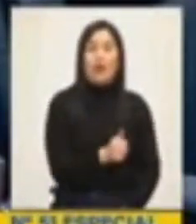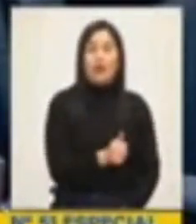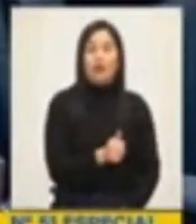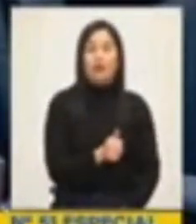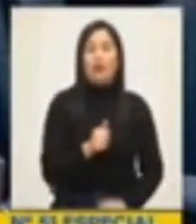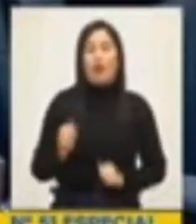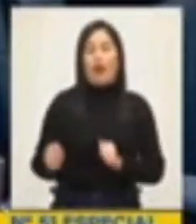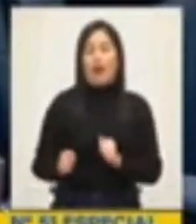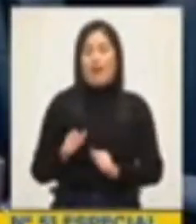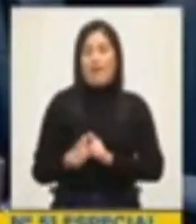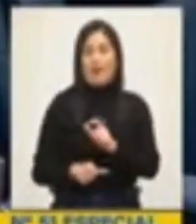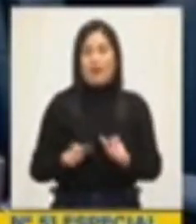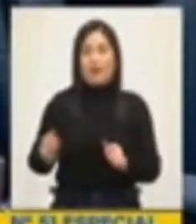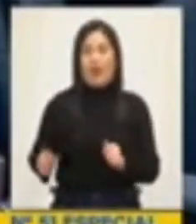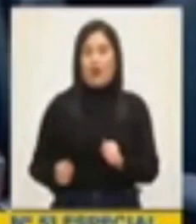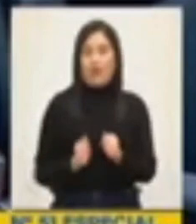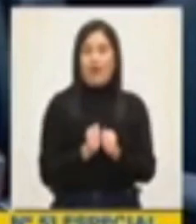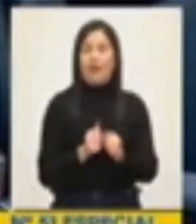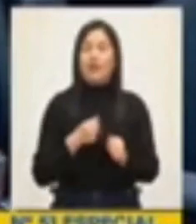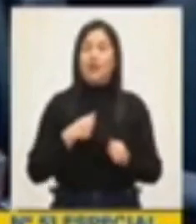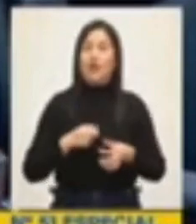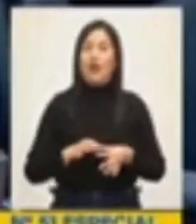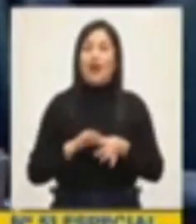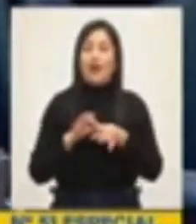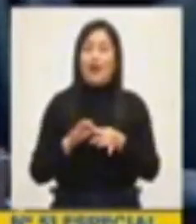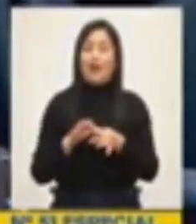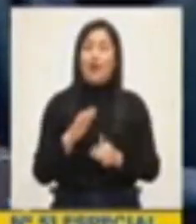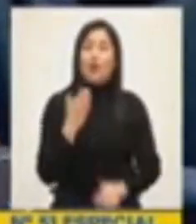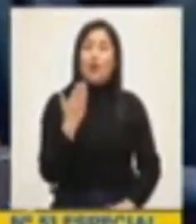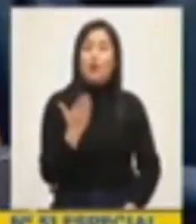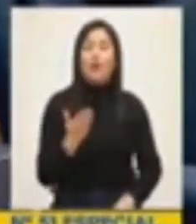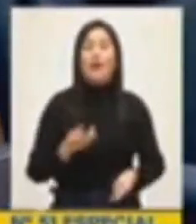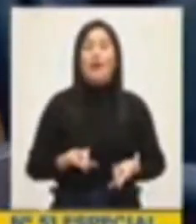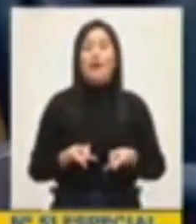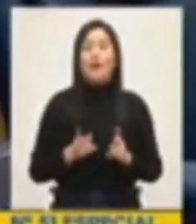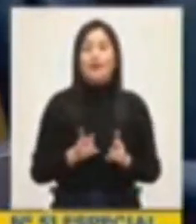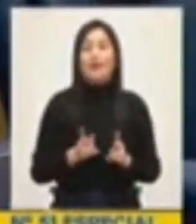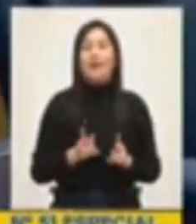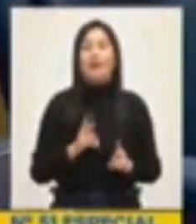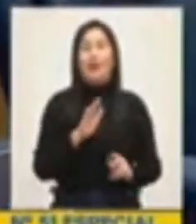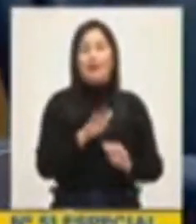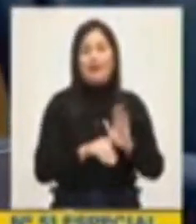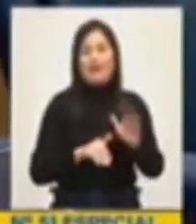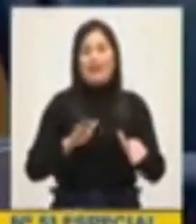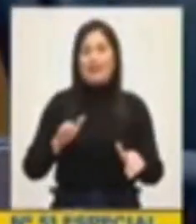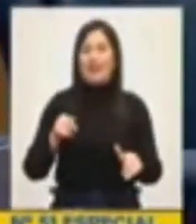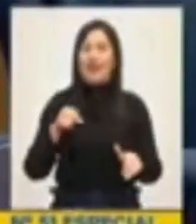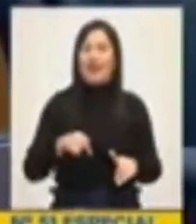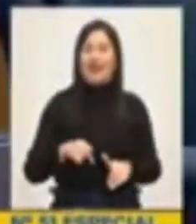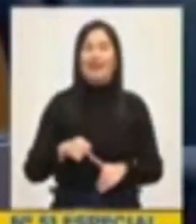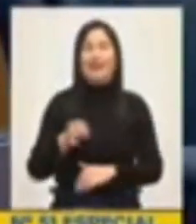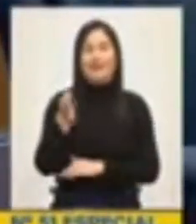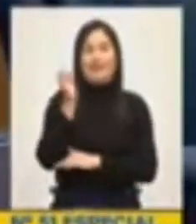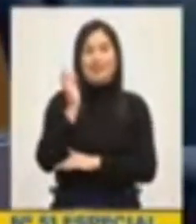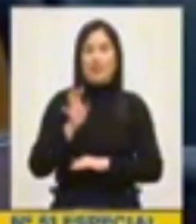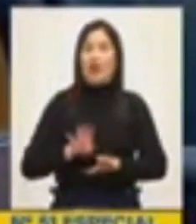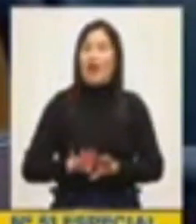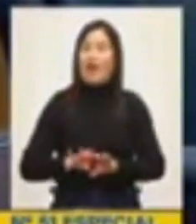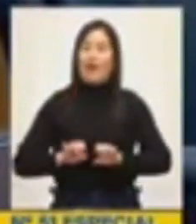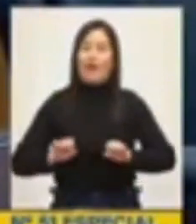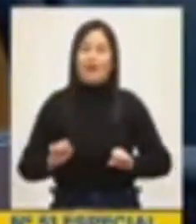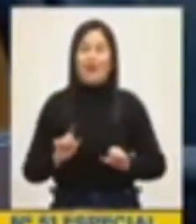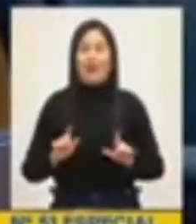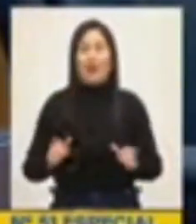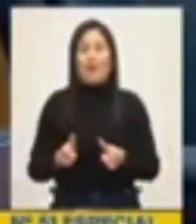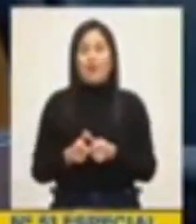ellos. Yo agradezco, presidente, que usted haya permitido convocar a esta sesión, tal como fue acordada en la Comisión de Agricultura,